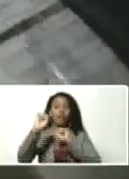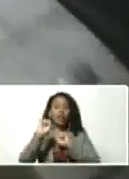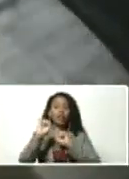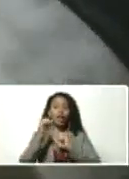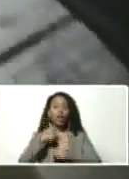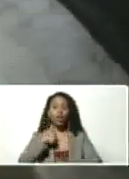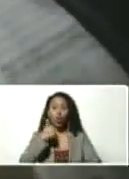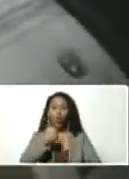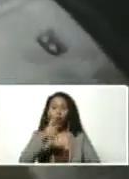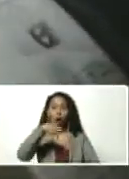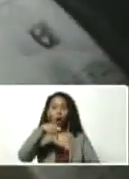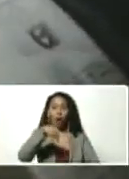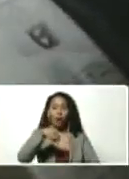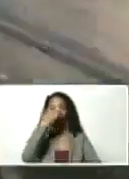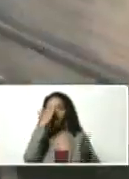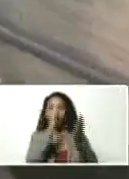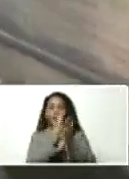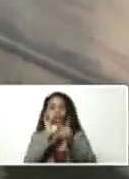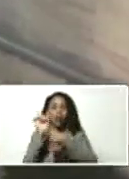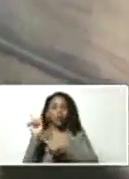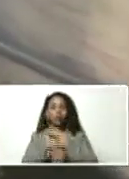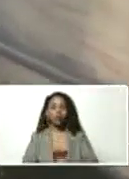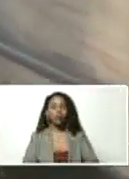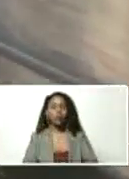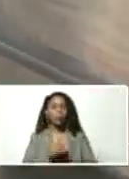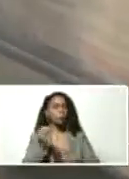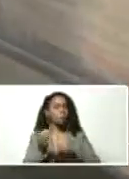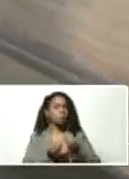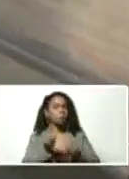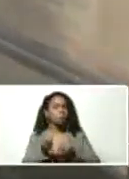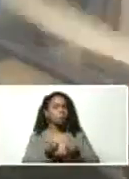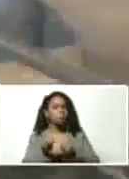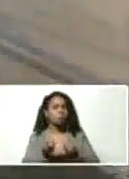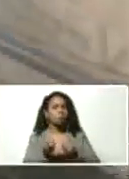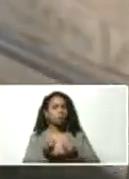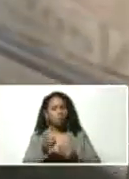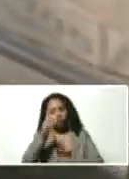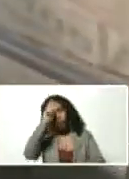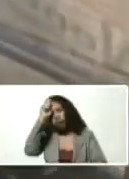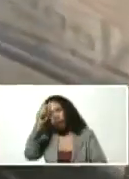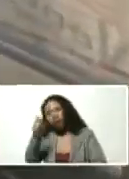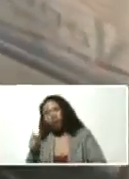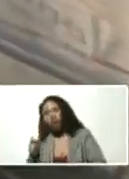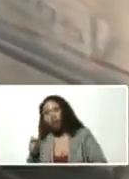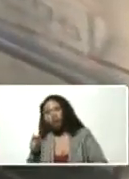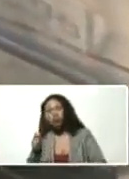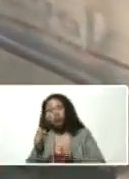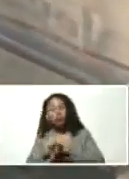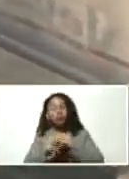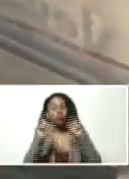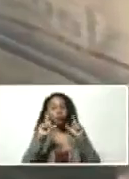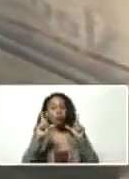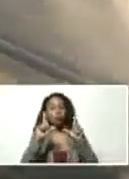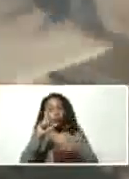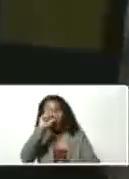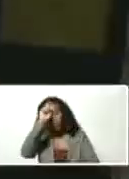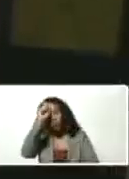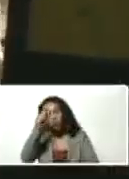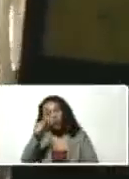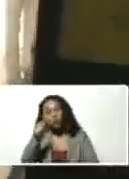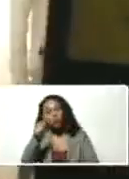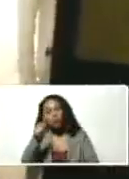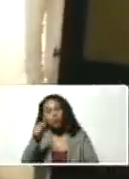aquí, presidente, frente a ellos, como tributo de admiración y reconocimiento,